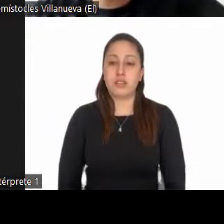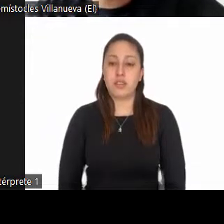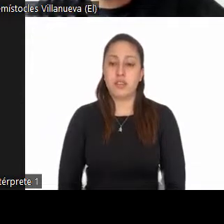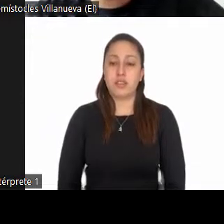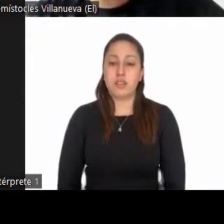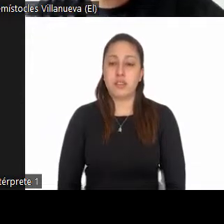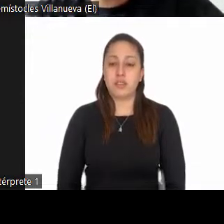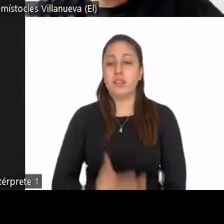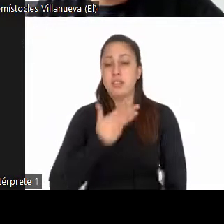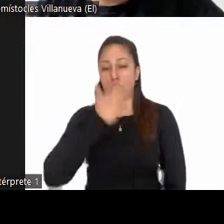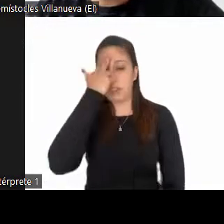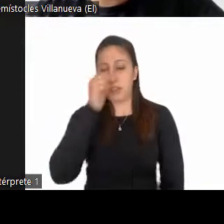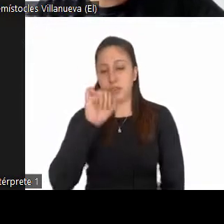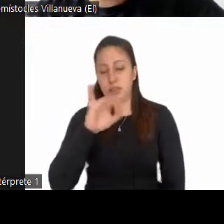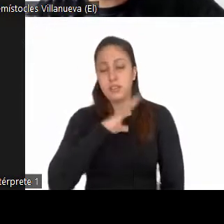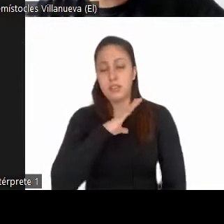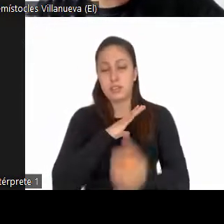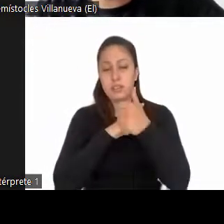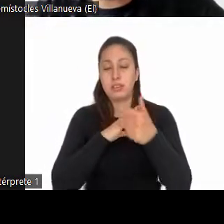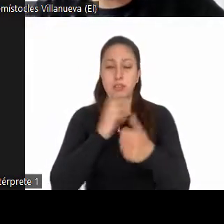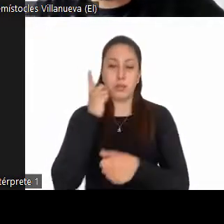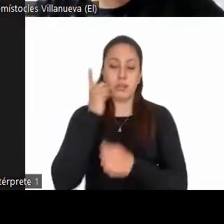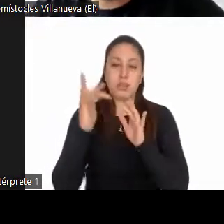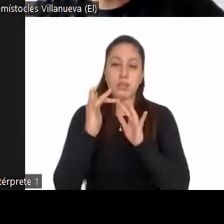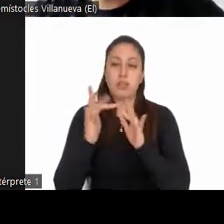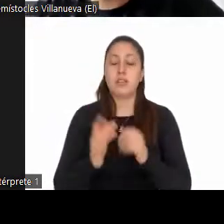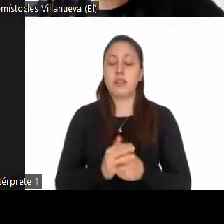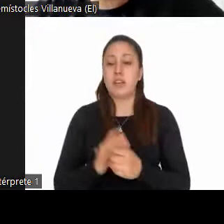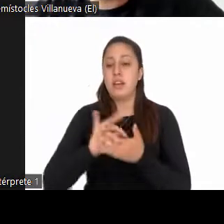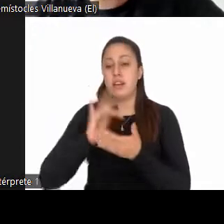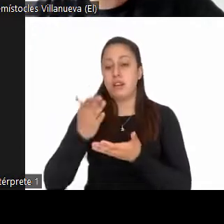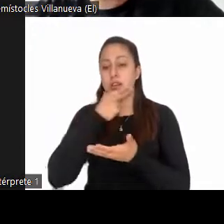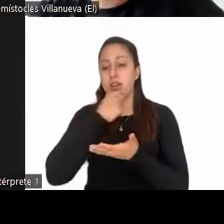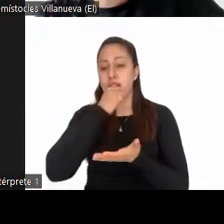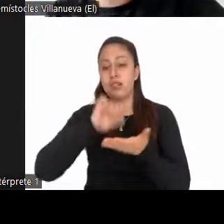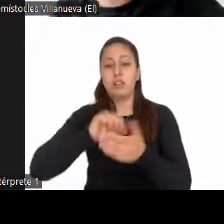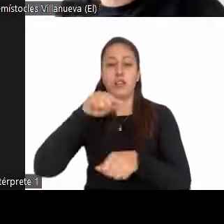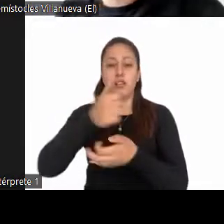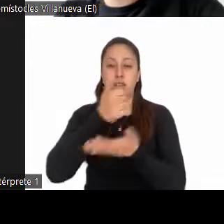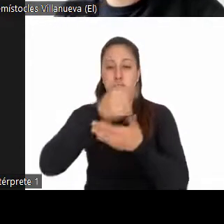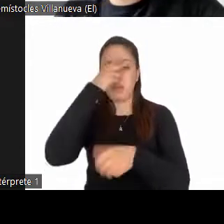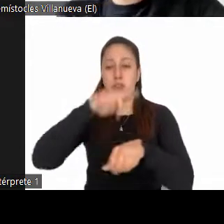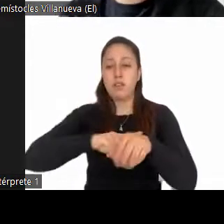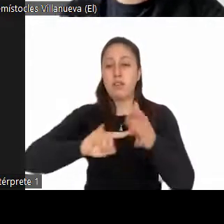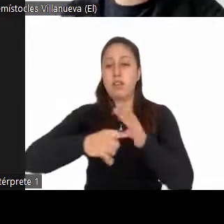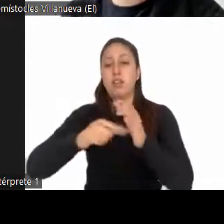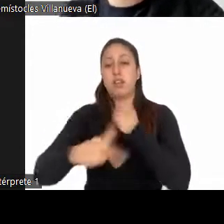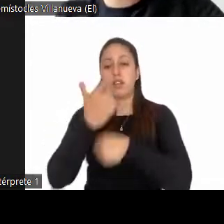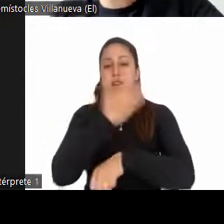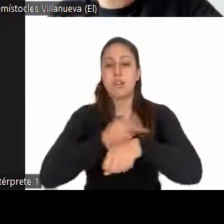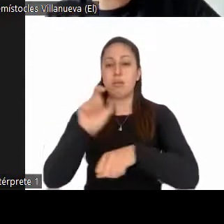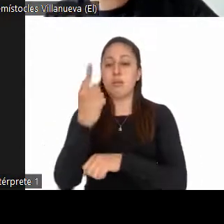correcto. Gracias. 6 Gracias, diputados. diputado secretario. En la Ciudad de México, siendo las 12:21 del día